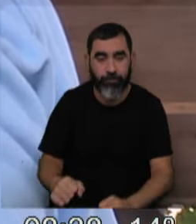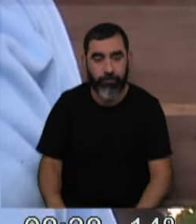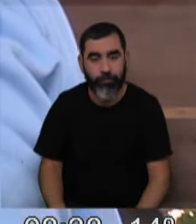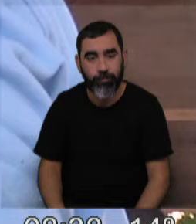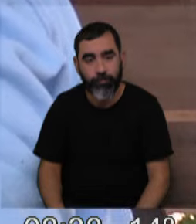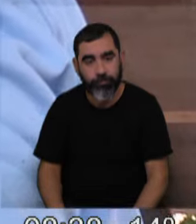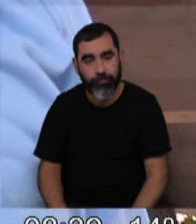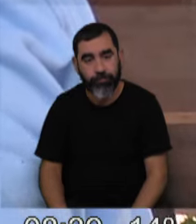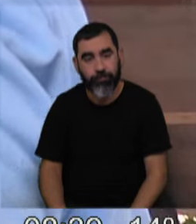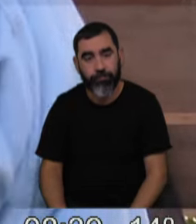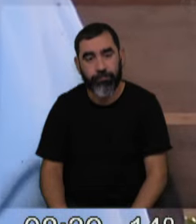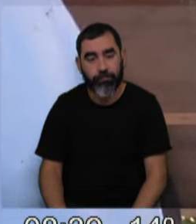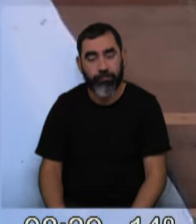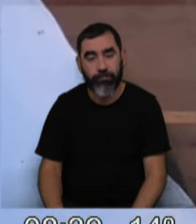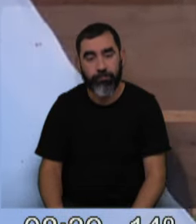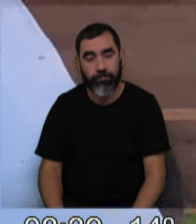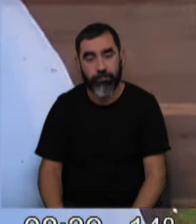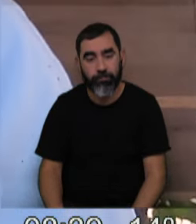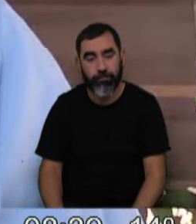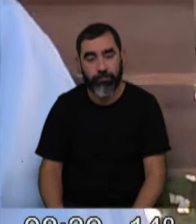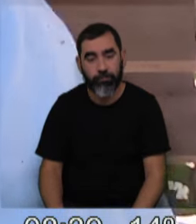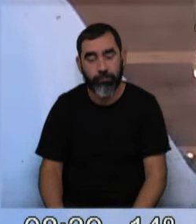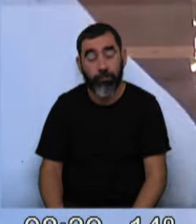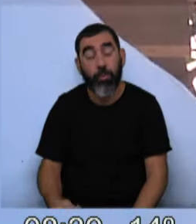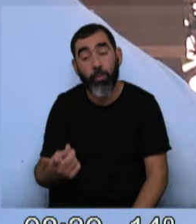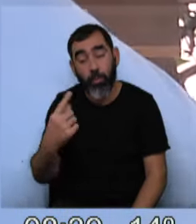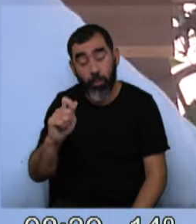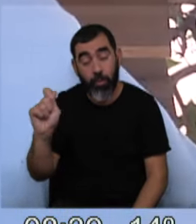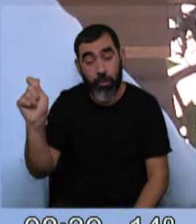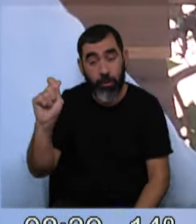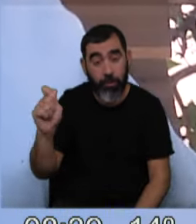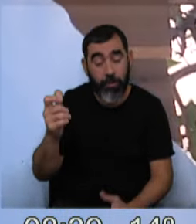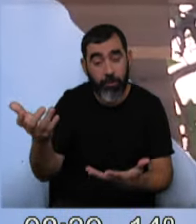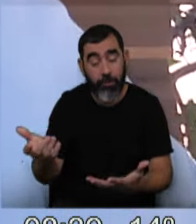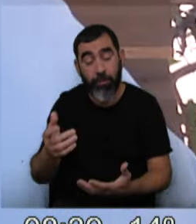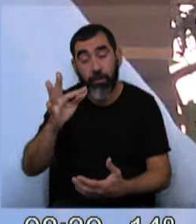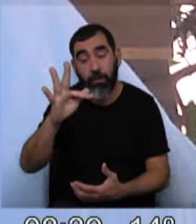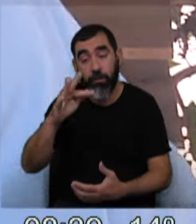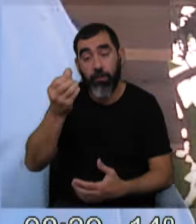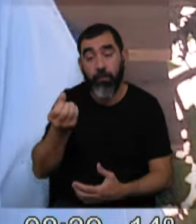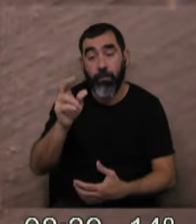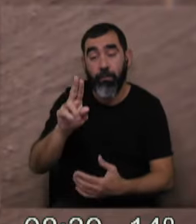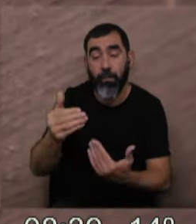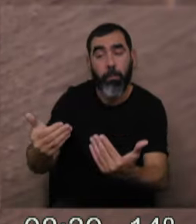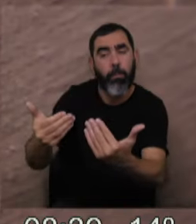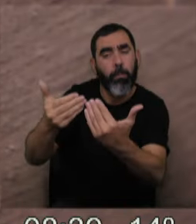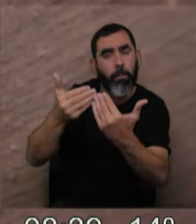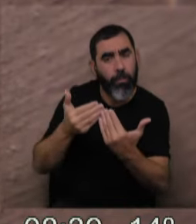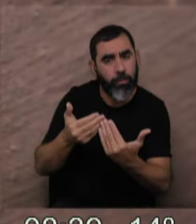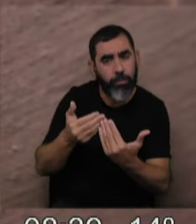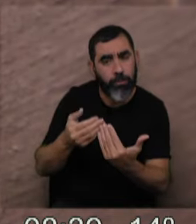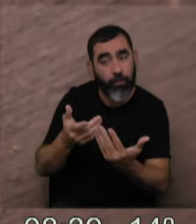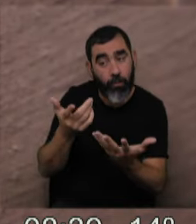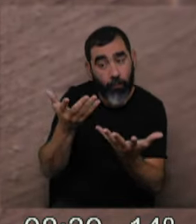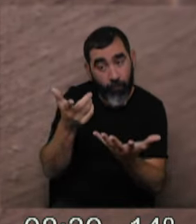para un anciano. Entonces, ante esa emergencia, FAU nos pregunta, bueno,